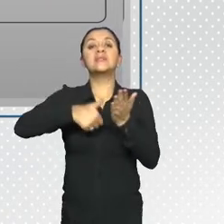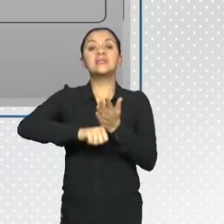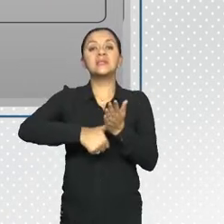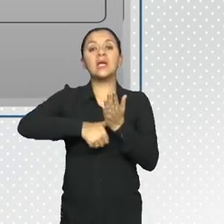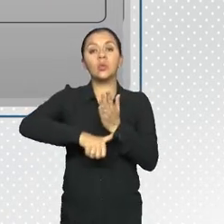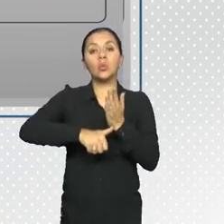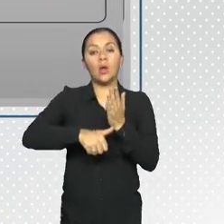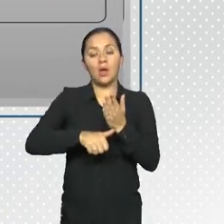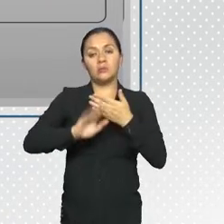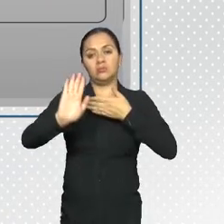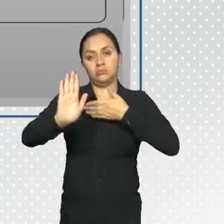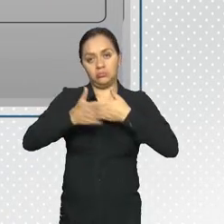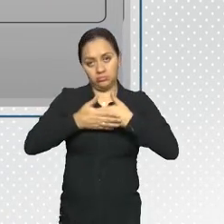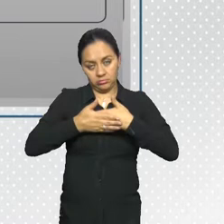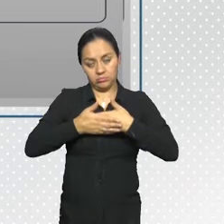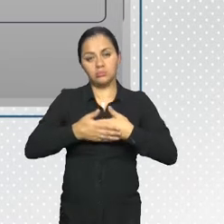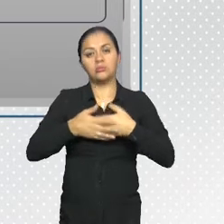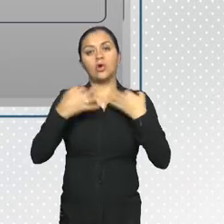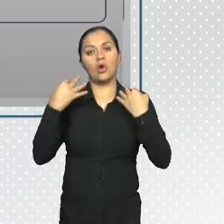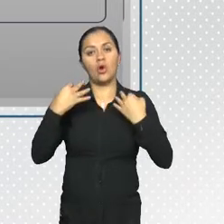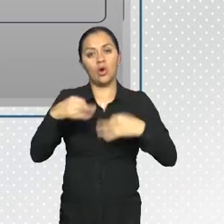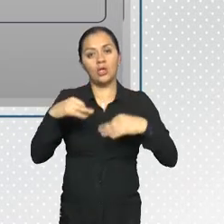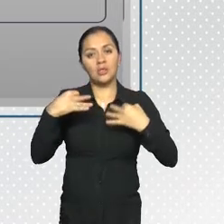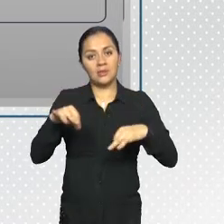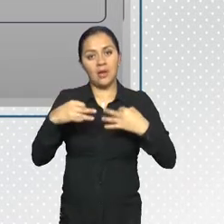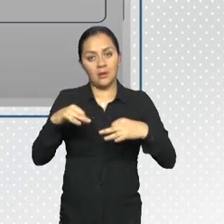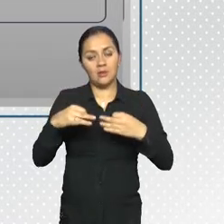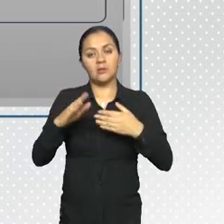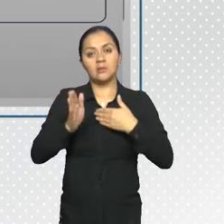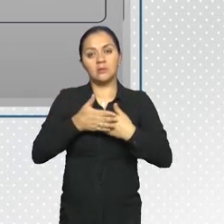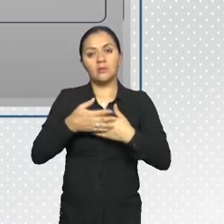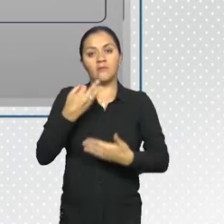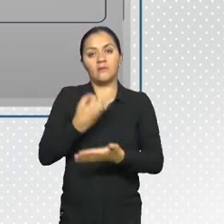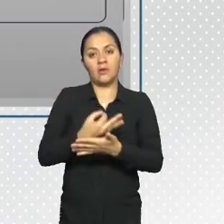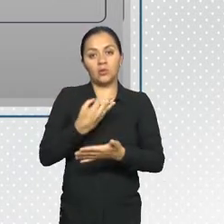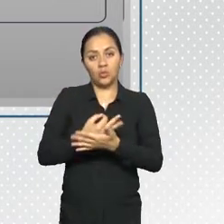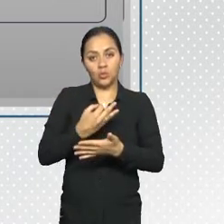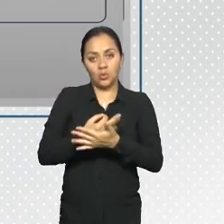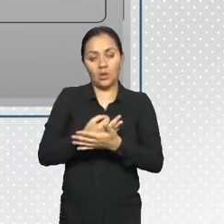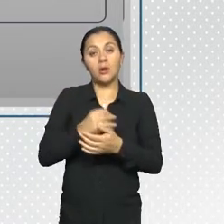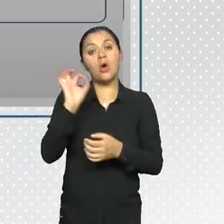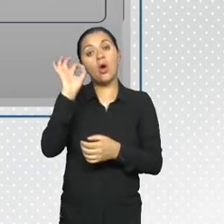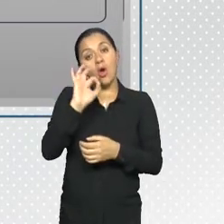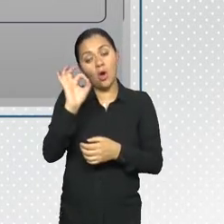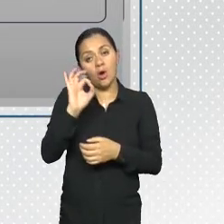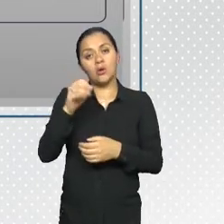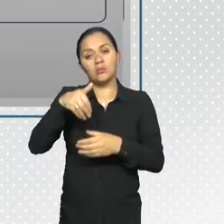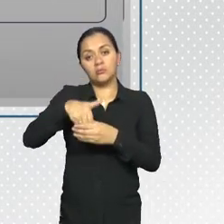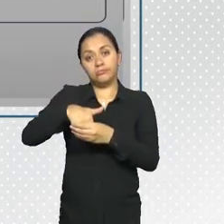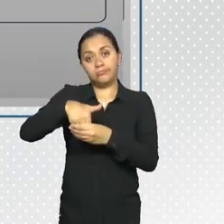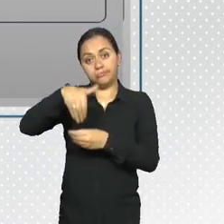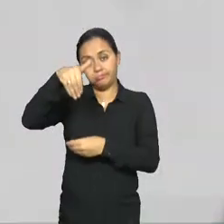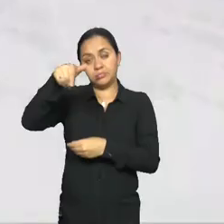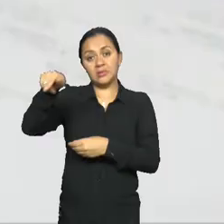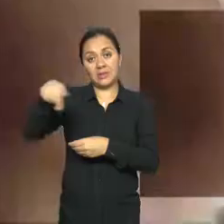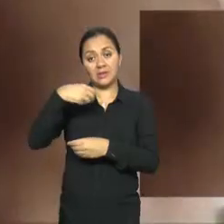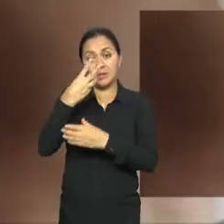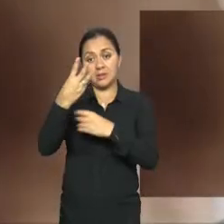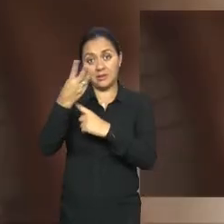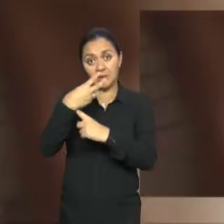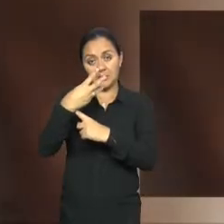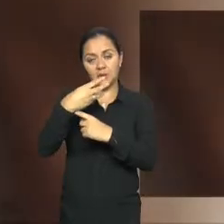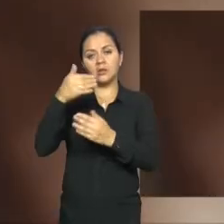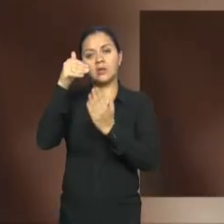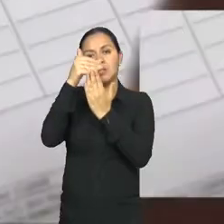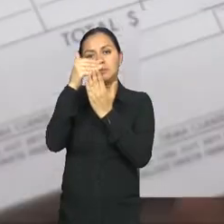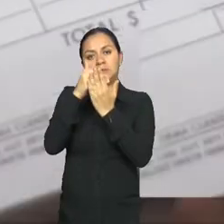beneficiario. Originales de los comprobantes de venta en el caso de comprobantes electrónicos adjuntar el listado. Si el